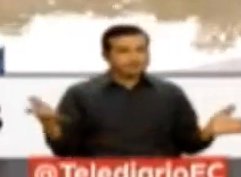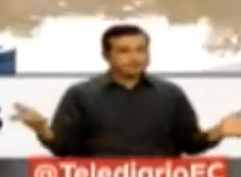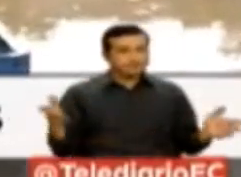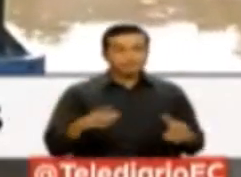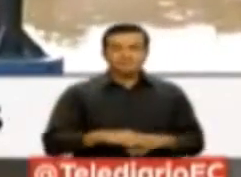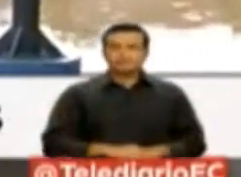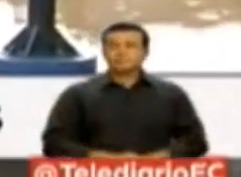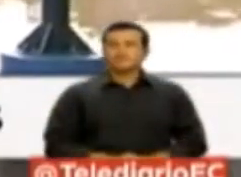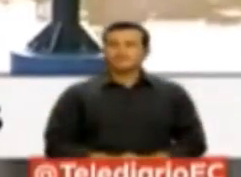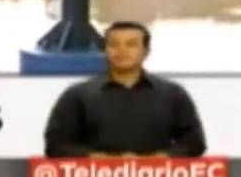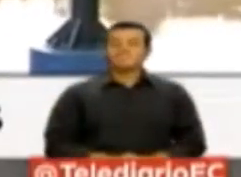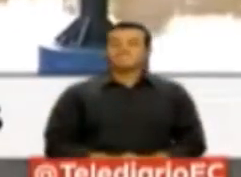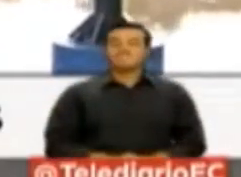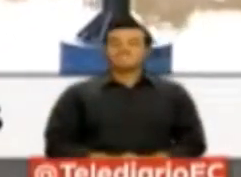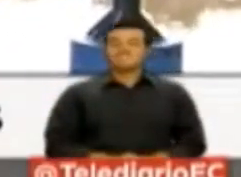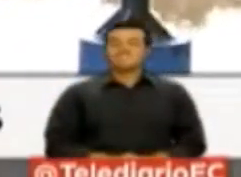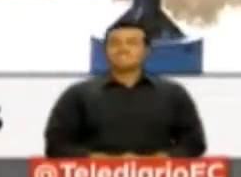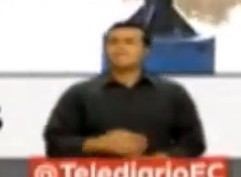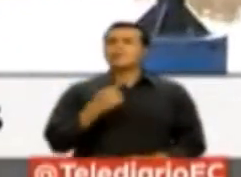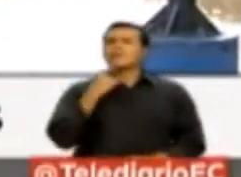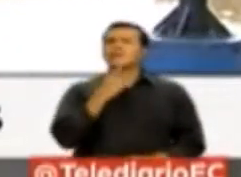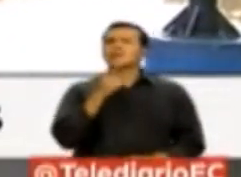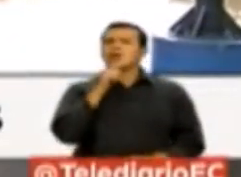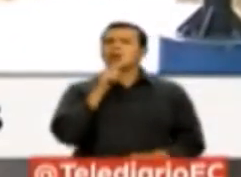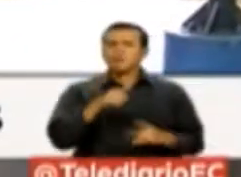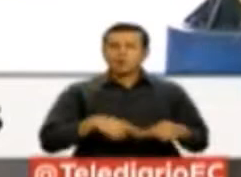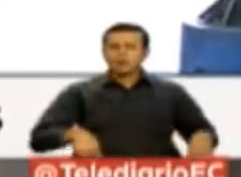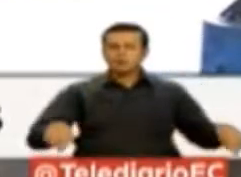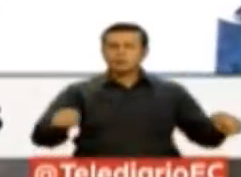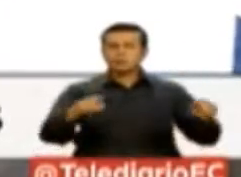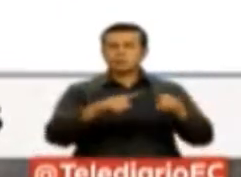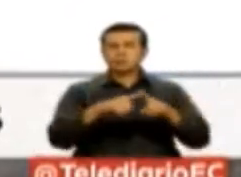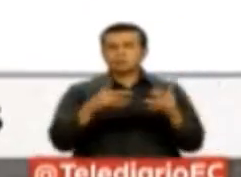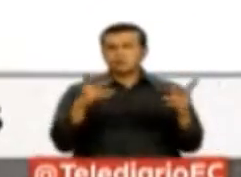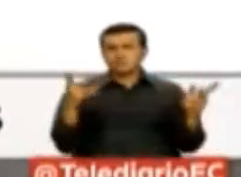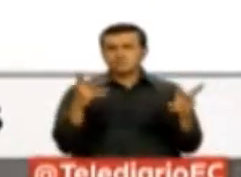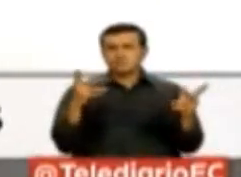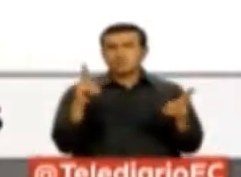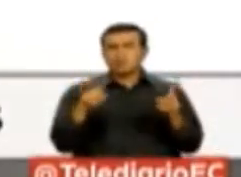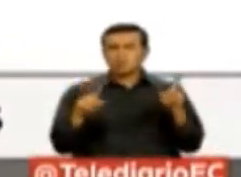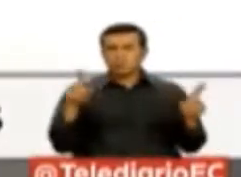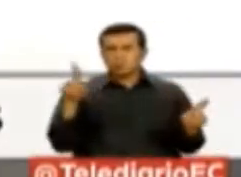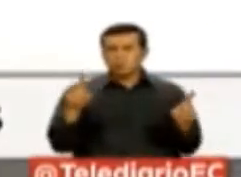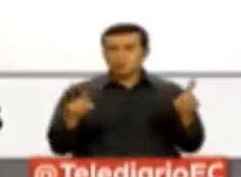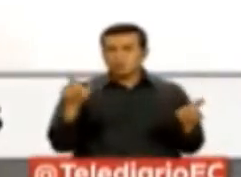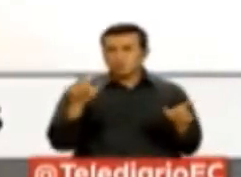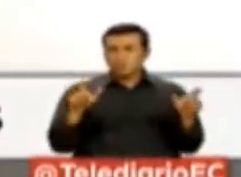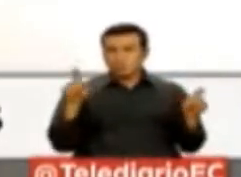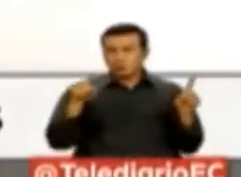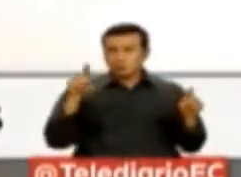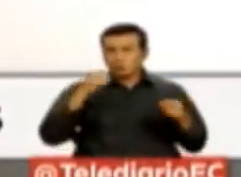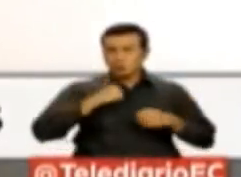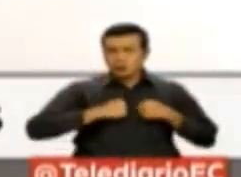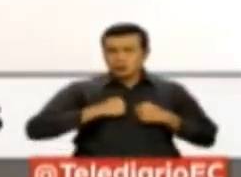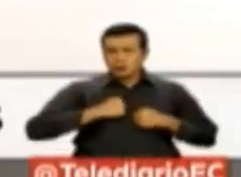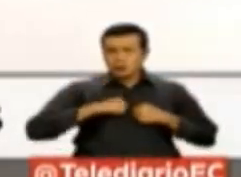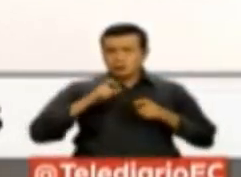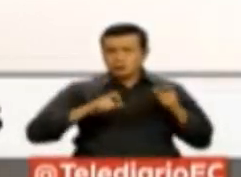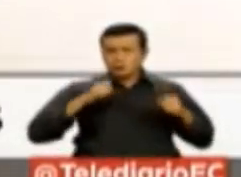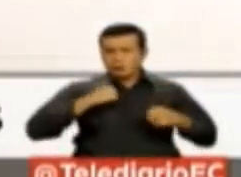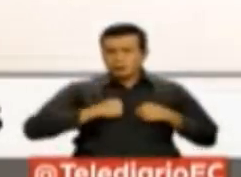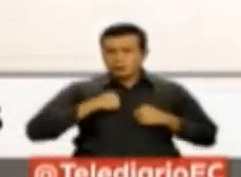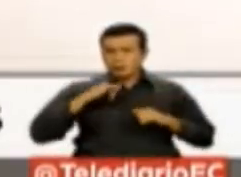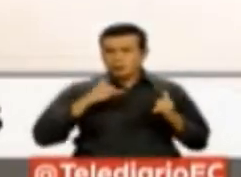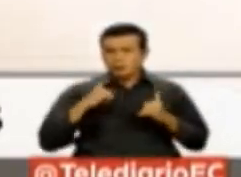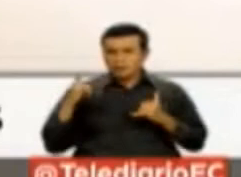ya estaban que esta laguna también lamentablemente es utilizada hasta para para bañarse no para las personas